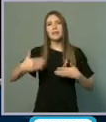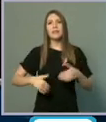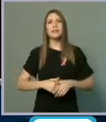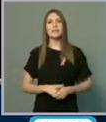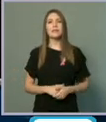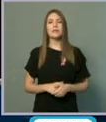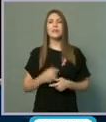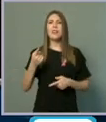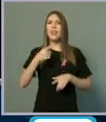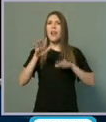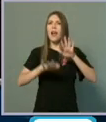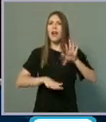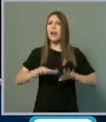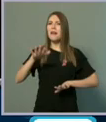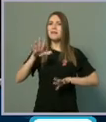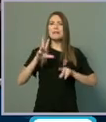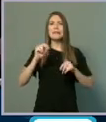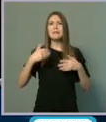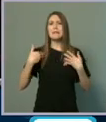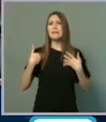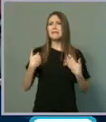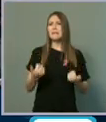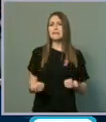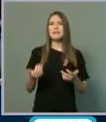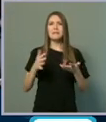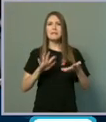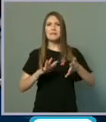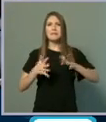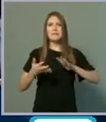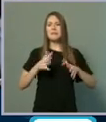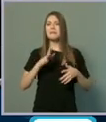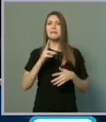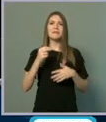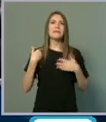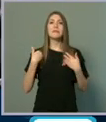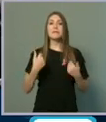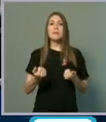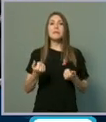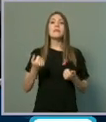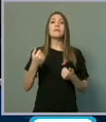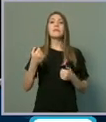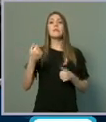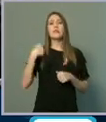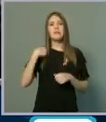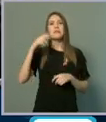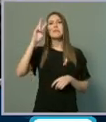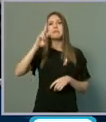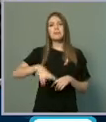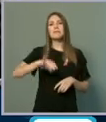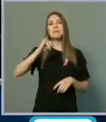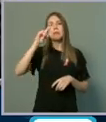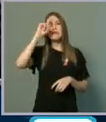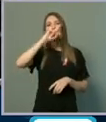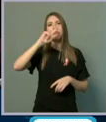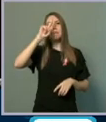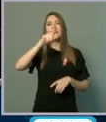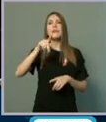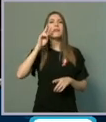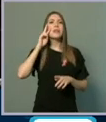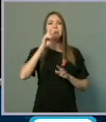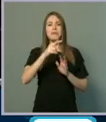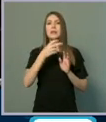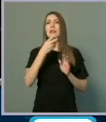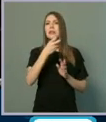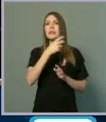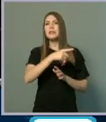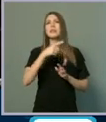alcanzado a entender del todo. En México se le ha maltratado bastante, especialmente en sus últimas películas. Yo la verdad les recomiendo acercarse al cine de Alex de la